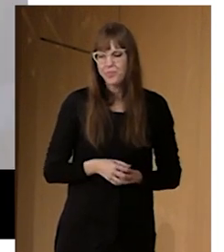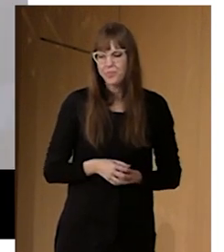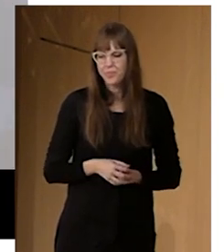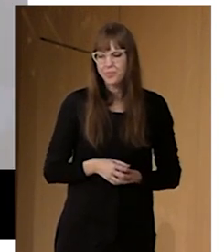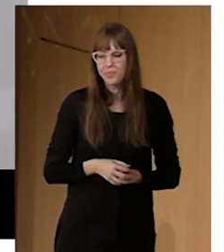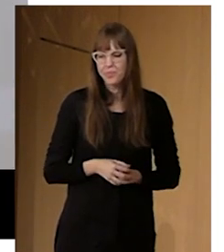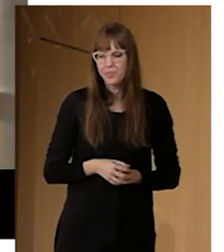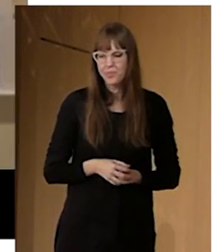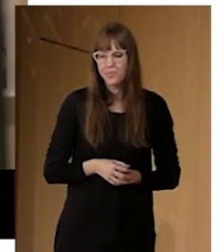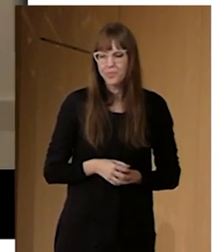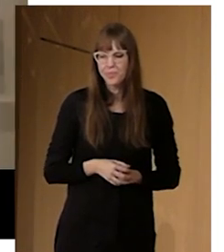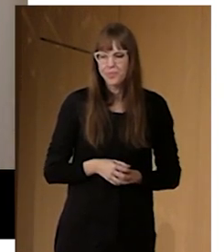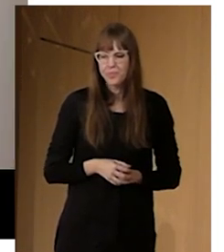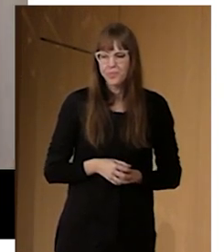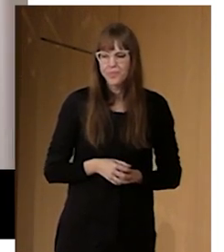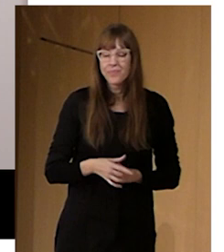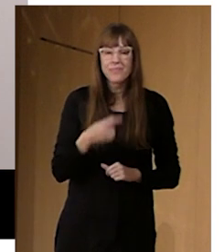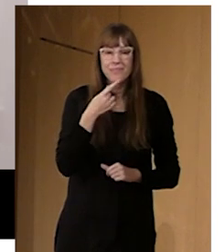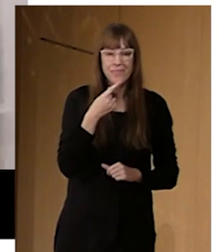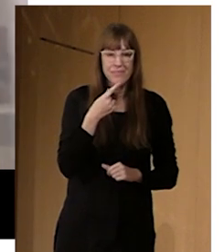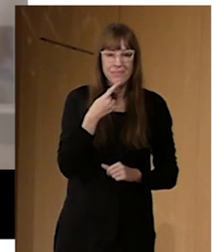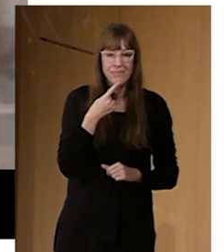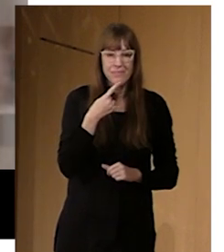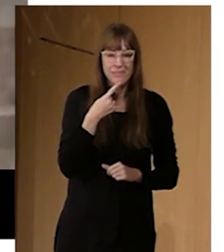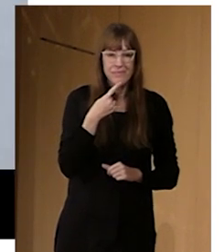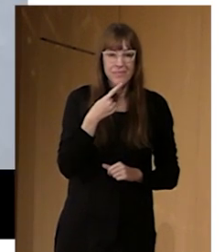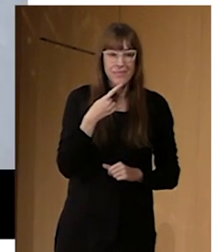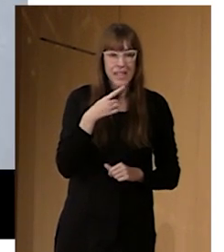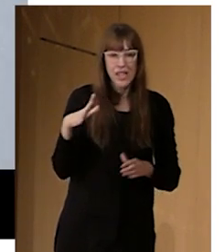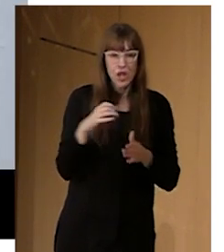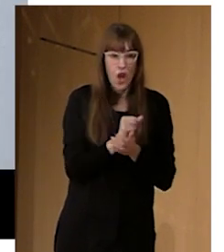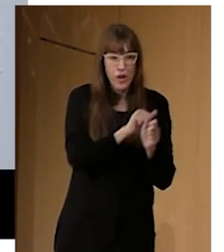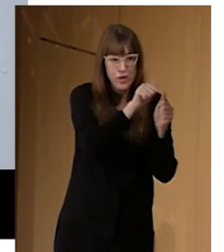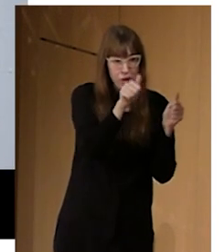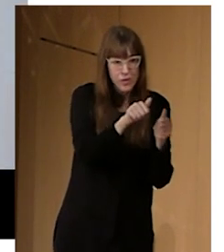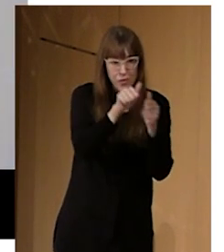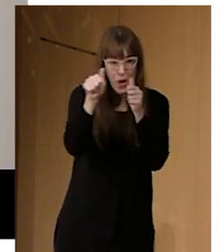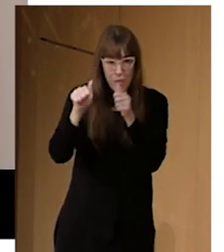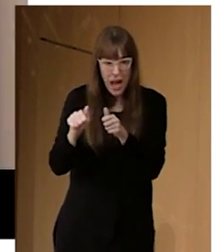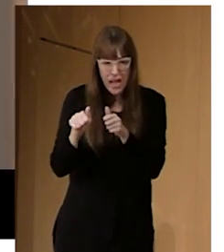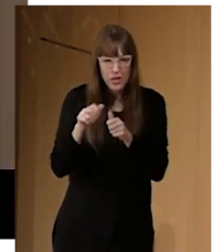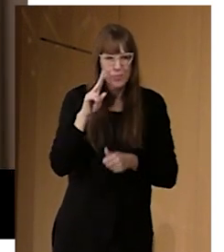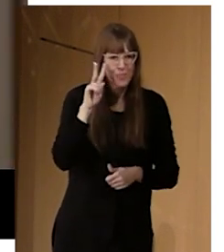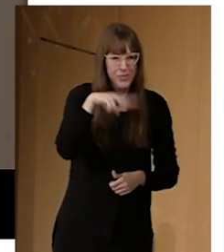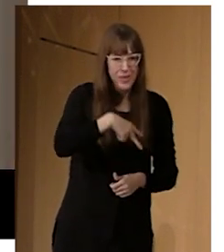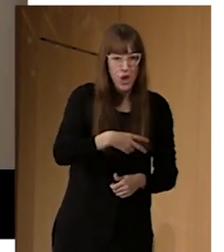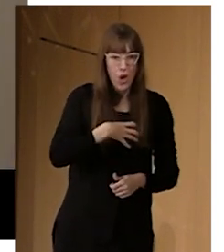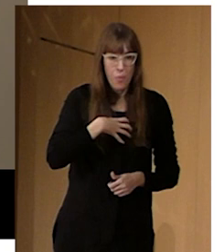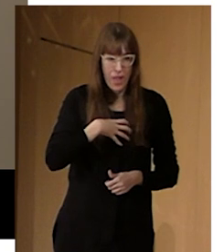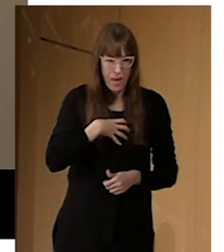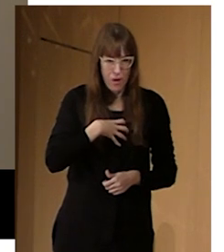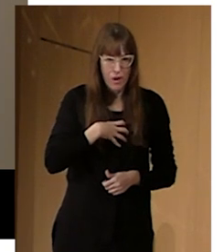trabajar no podemos identificar todas los trabajos que tenemos aquí por ejemplo esta imagen que es una imagen